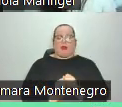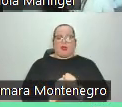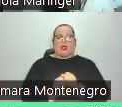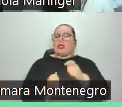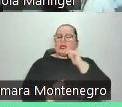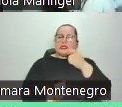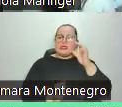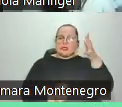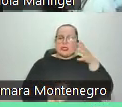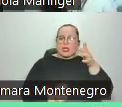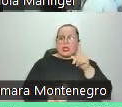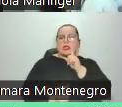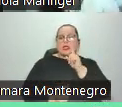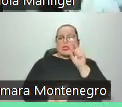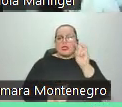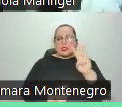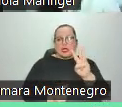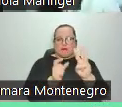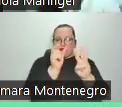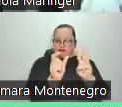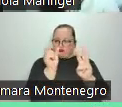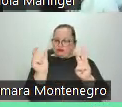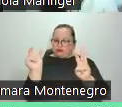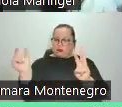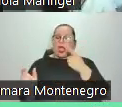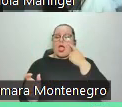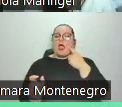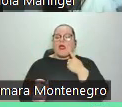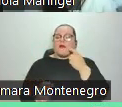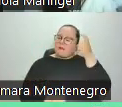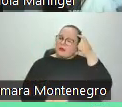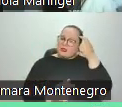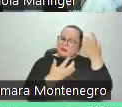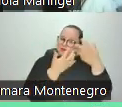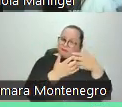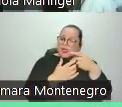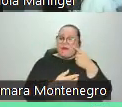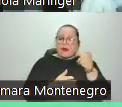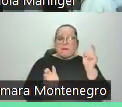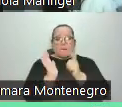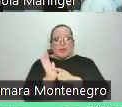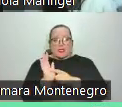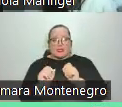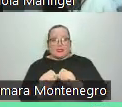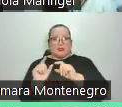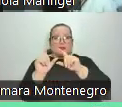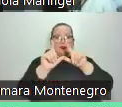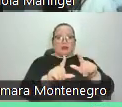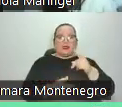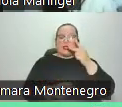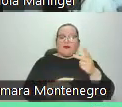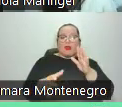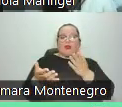charla? Tienen tres espacios para hacerlo. Nos encantaría saber todo aquello que están poniendo ahí en el chat, que pinchen el link y compartan con